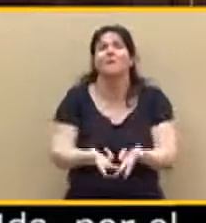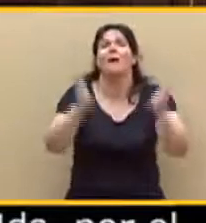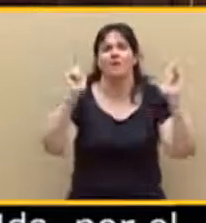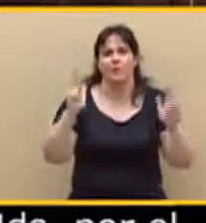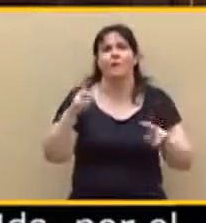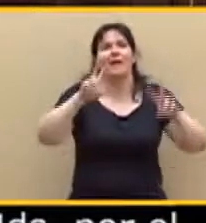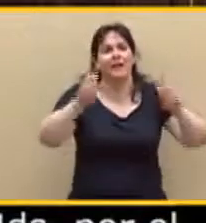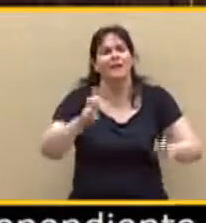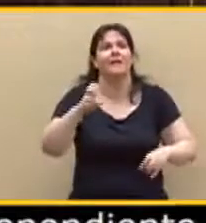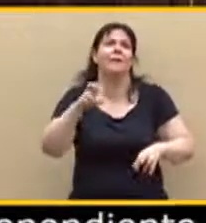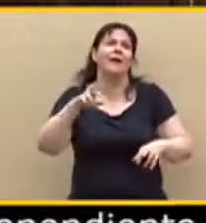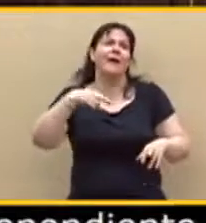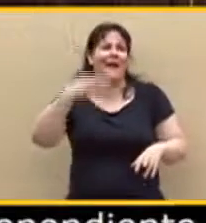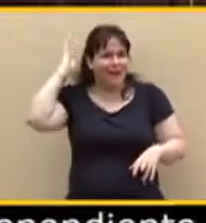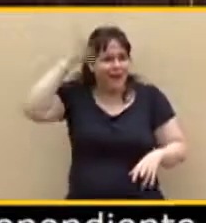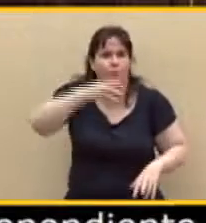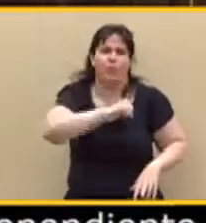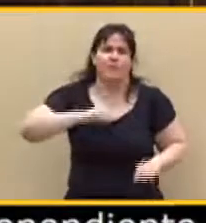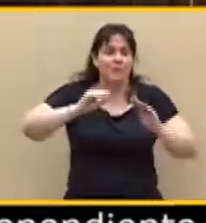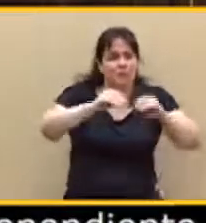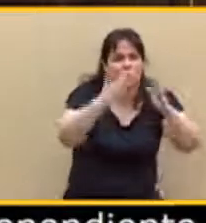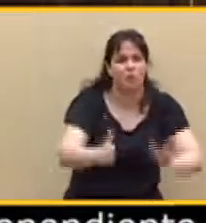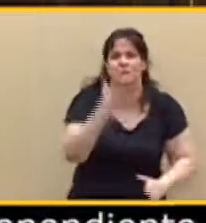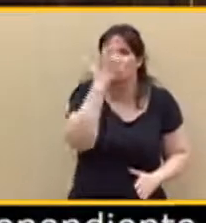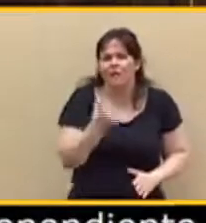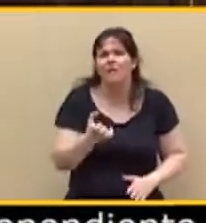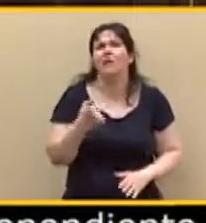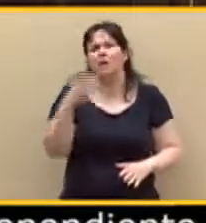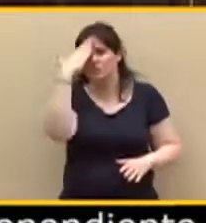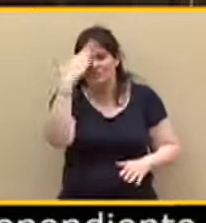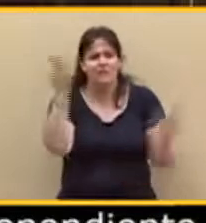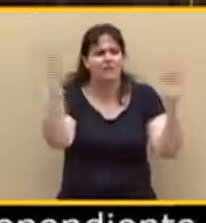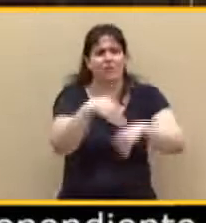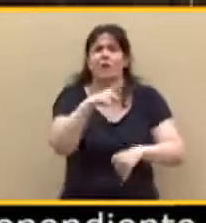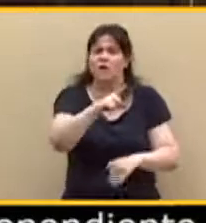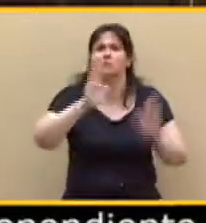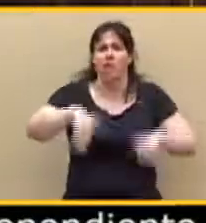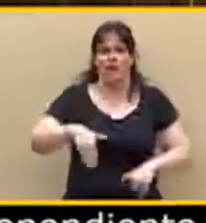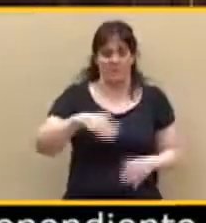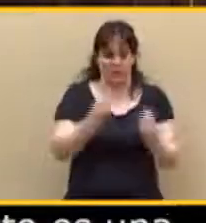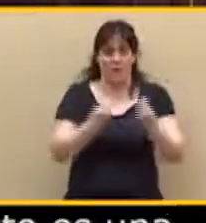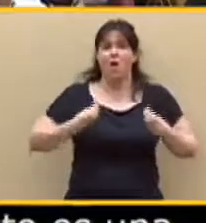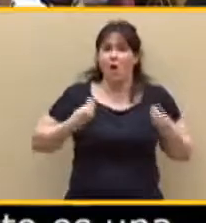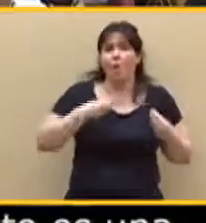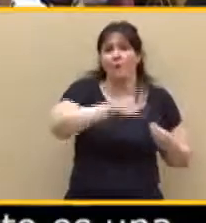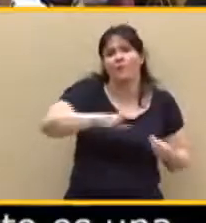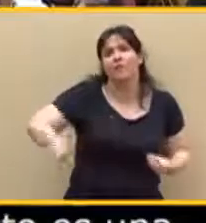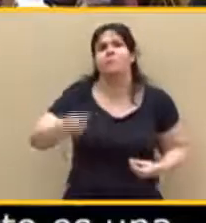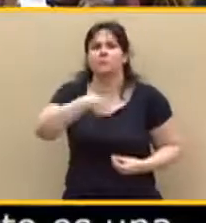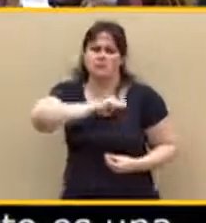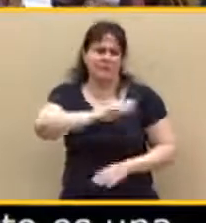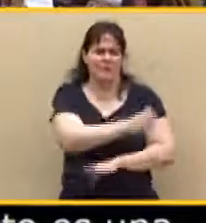seriedad y nada de sensatez. Esto es una auténtica barbaridad que está minando las bases de la convivencia en este país, señorías.